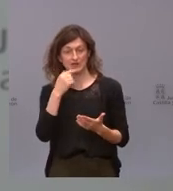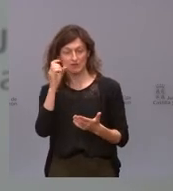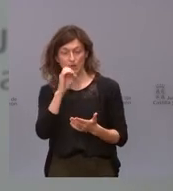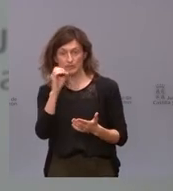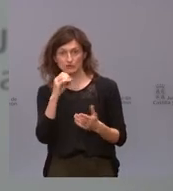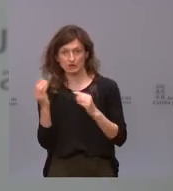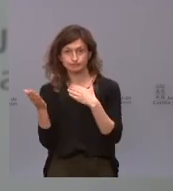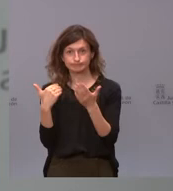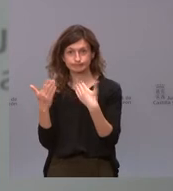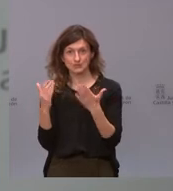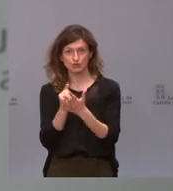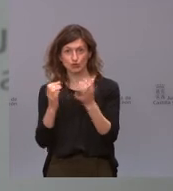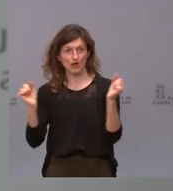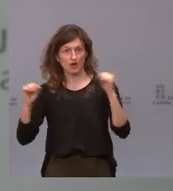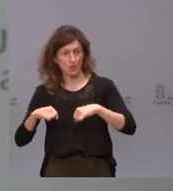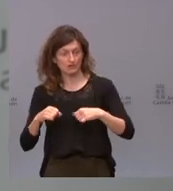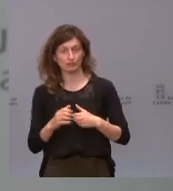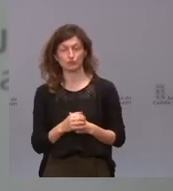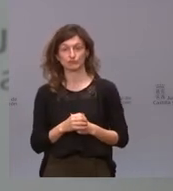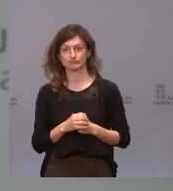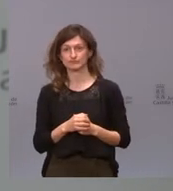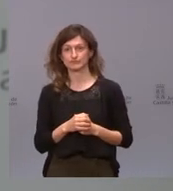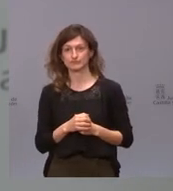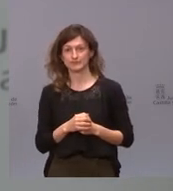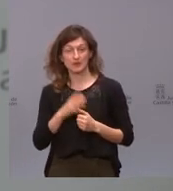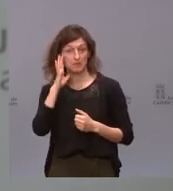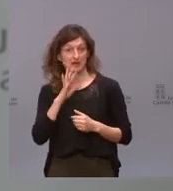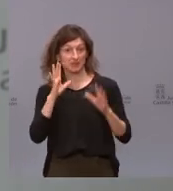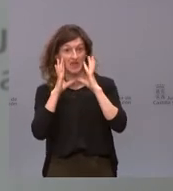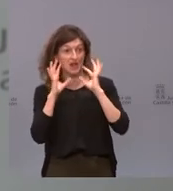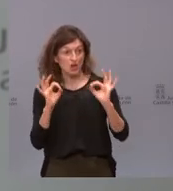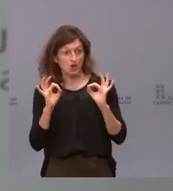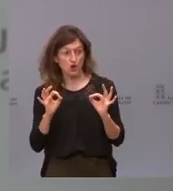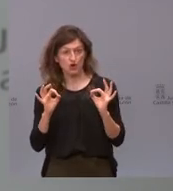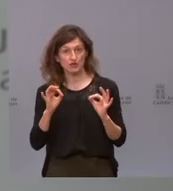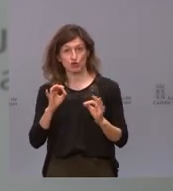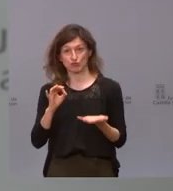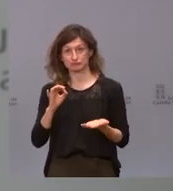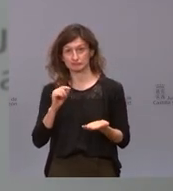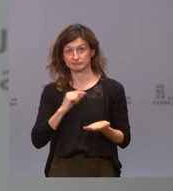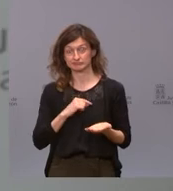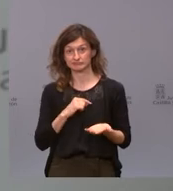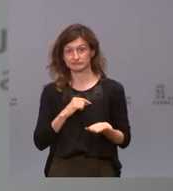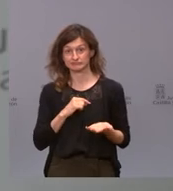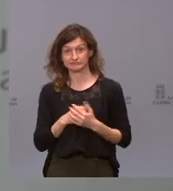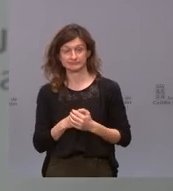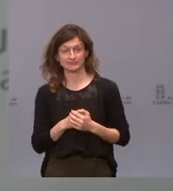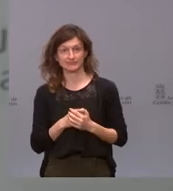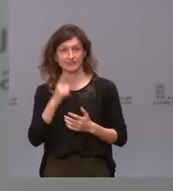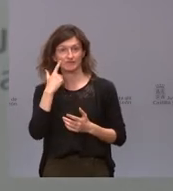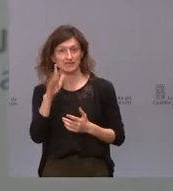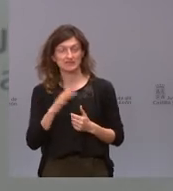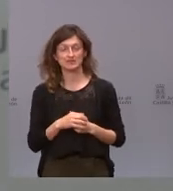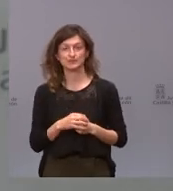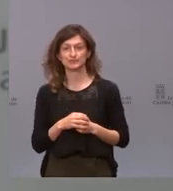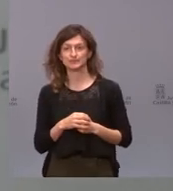todos estemos de acuerdo parece lógico y parece sensato fíjense yo entiendo